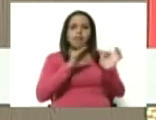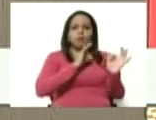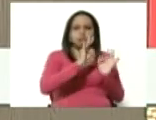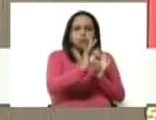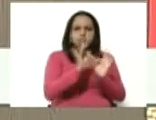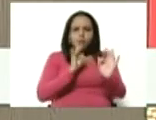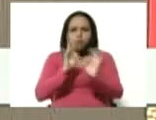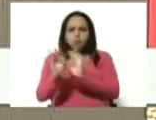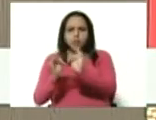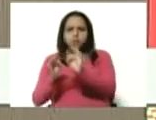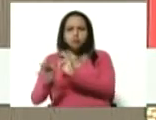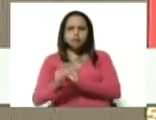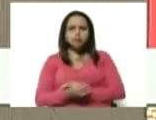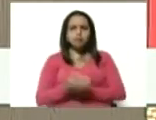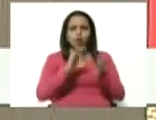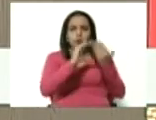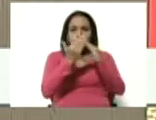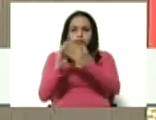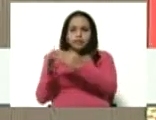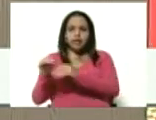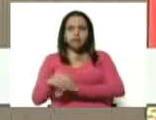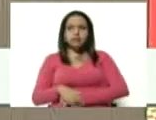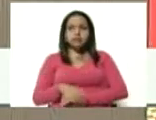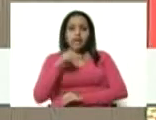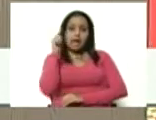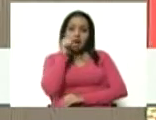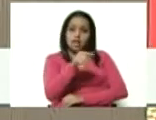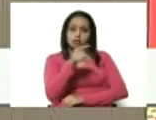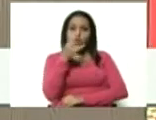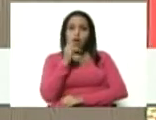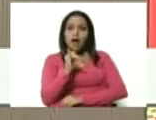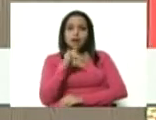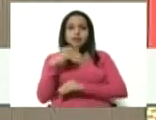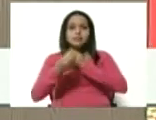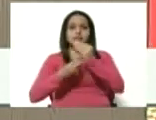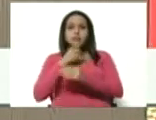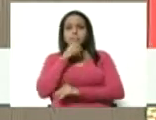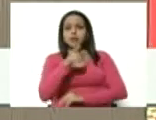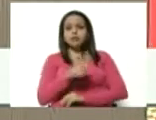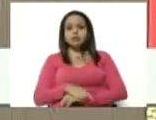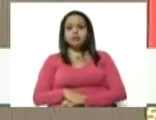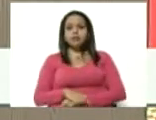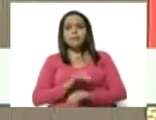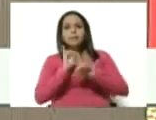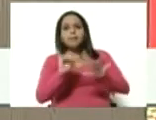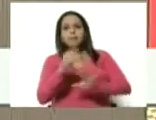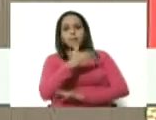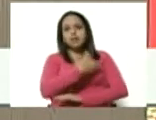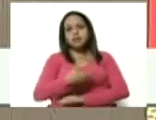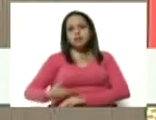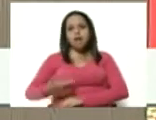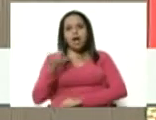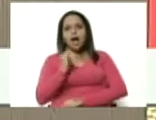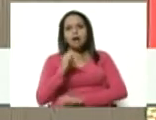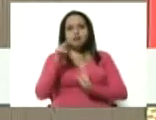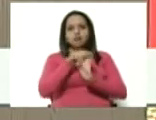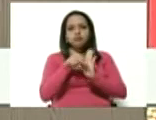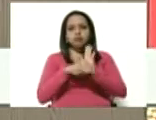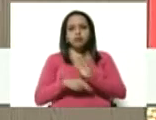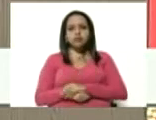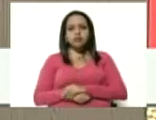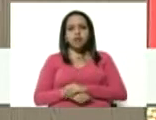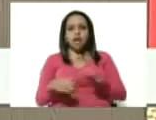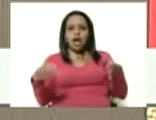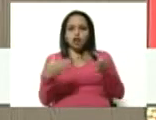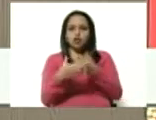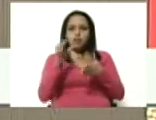vienen entonces los casos comunitarios. Eso es lo que ha estado ocurriendo. Por eso el presidente ha dado instrucciones al Comando